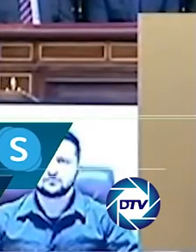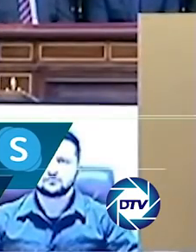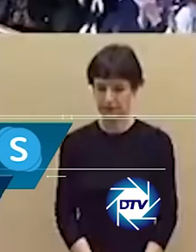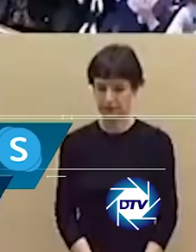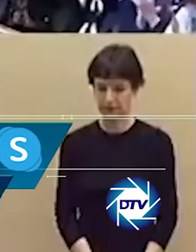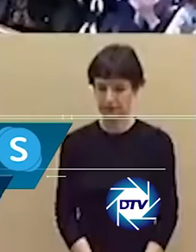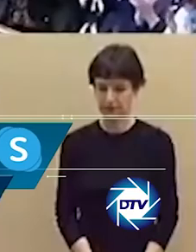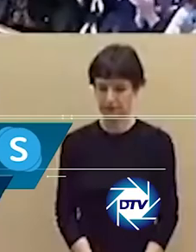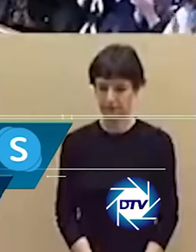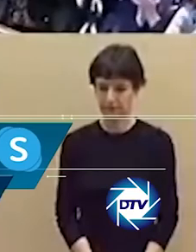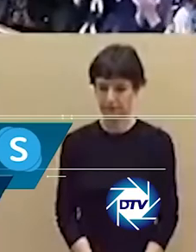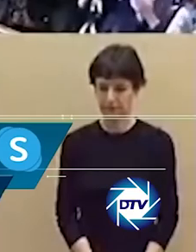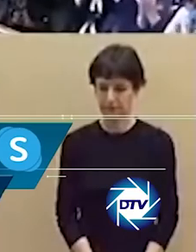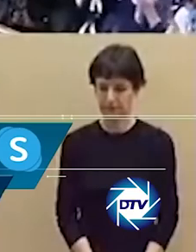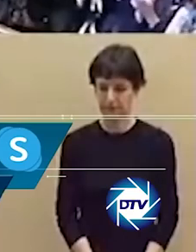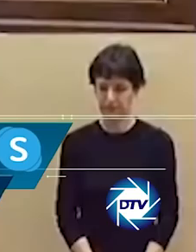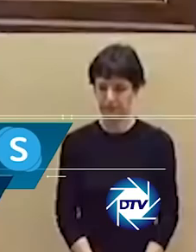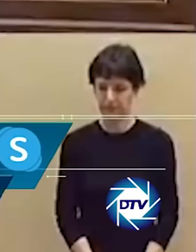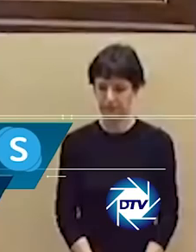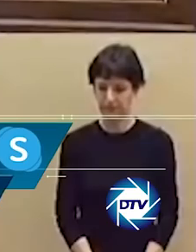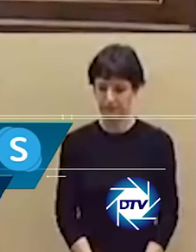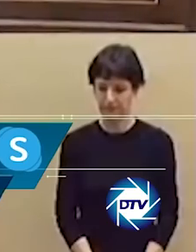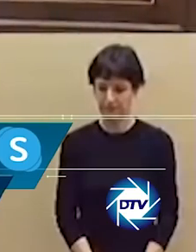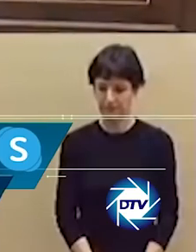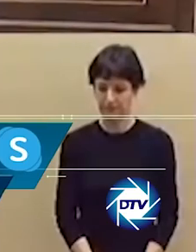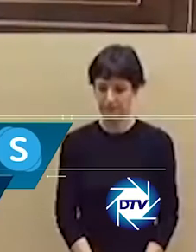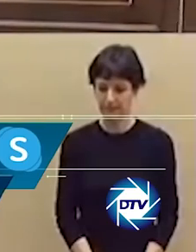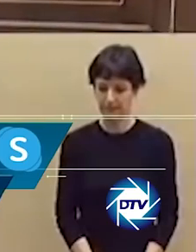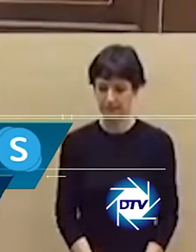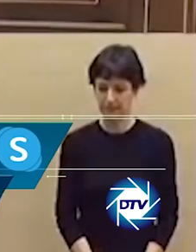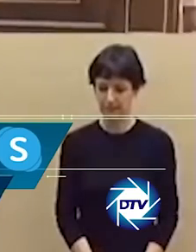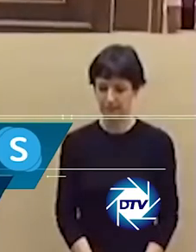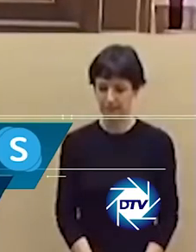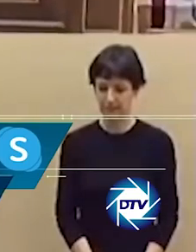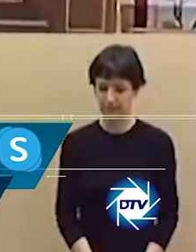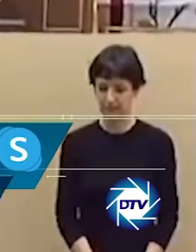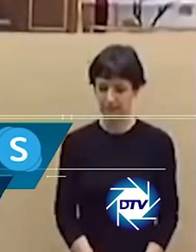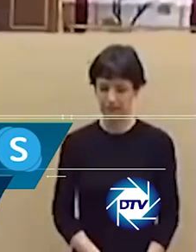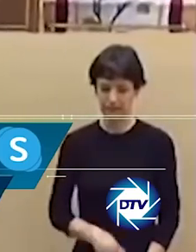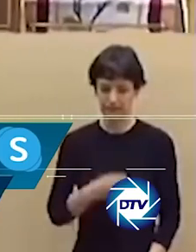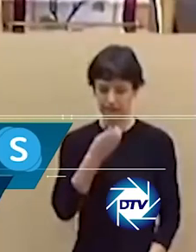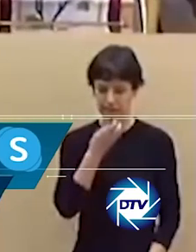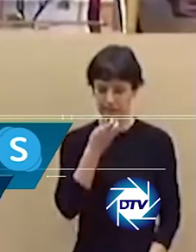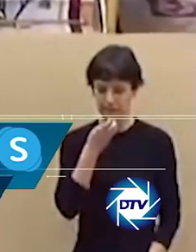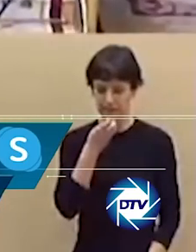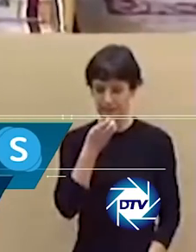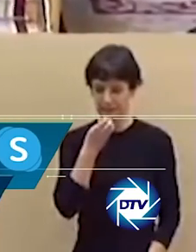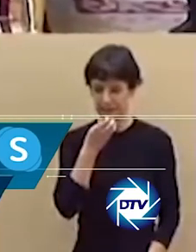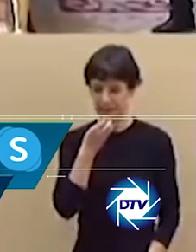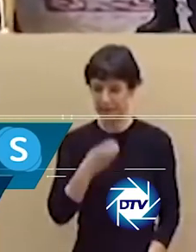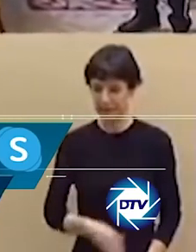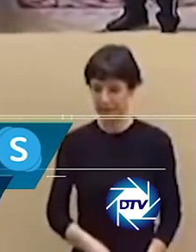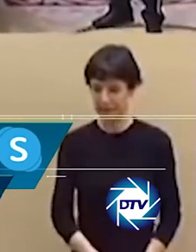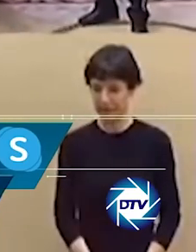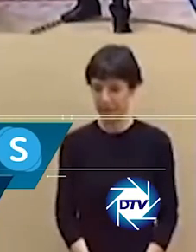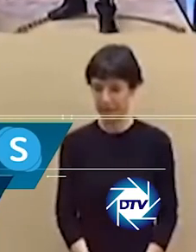y en ese sentido vayamos, como he hecho yo, he estado interviniendo hoy, he intervenido aquí en Estrasburgo, en el